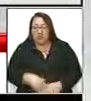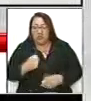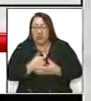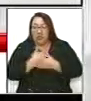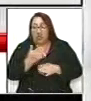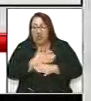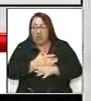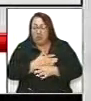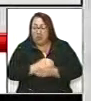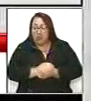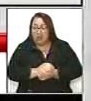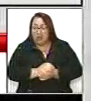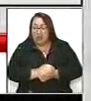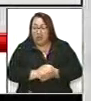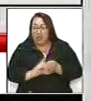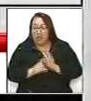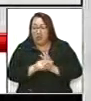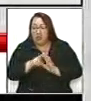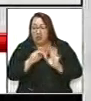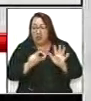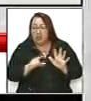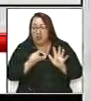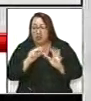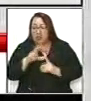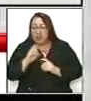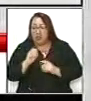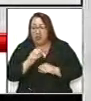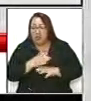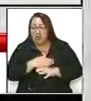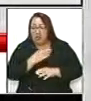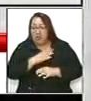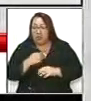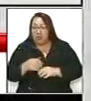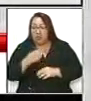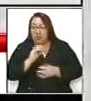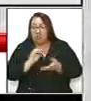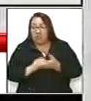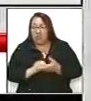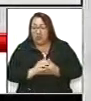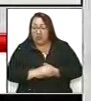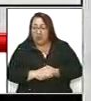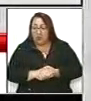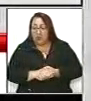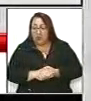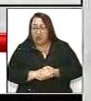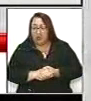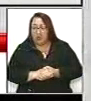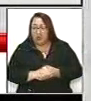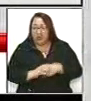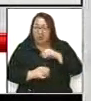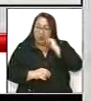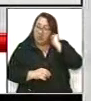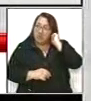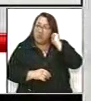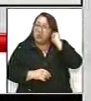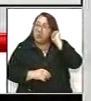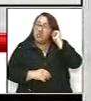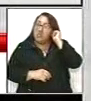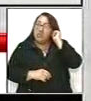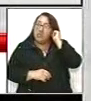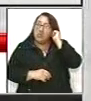de esta ley, de la ley 26650, y a qué gobiernos corresponden. Como ustedes pueden ver en la